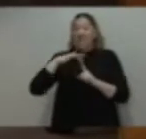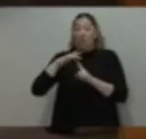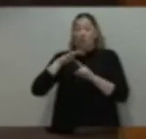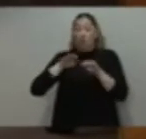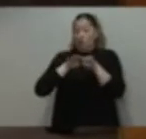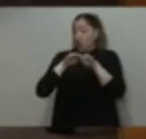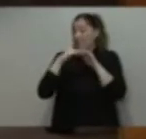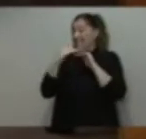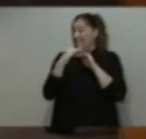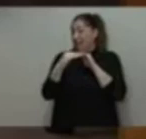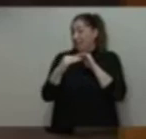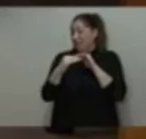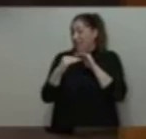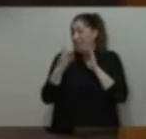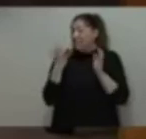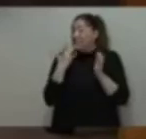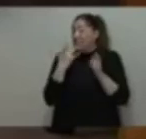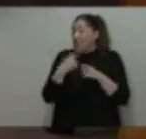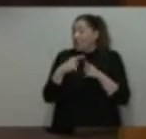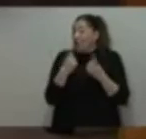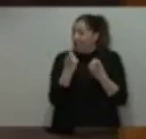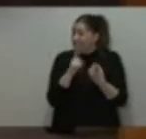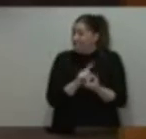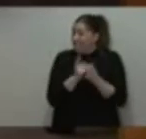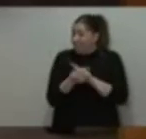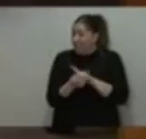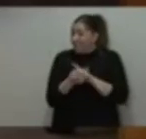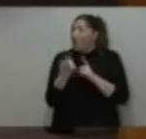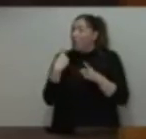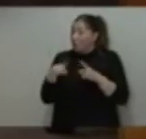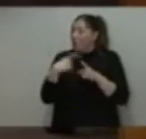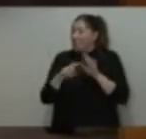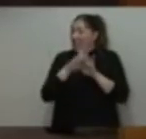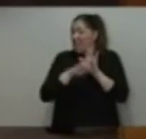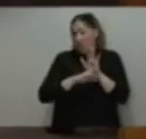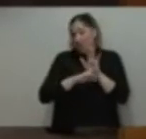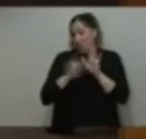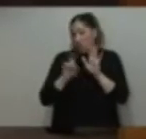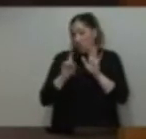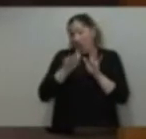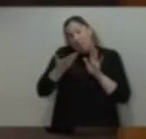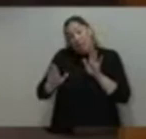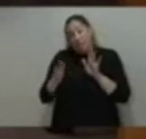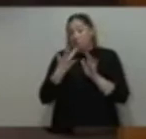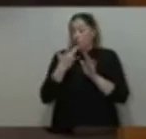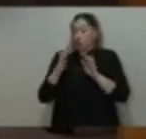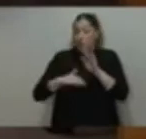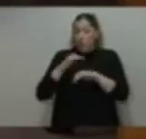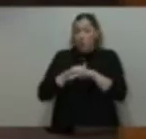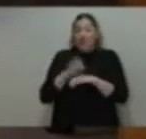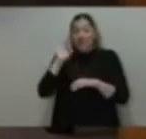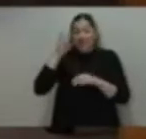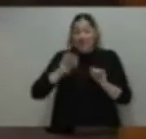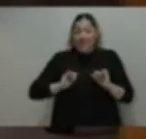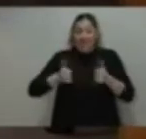falta. Y cuando las cosas hacen falta que cambien, es cuando hay que hacer cosas que no estén en el reglamento. Por ejemplo, cumplir con las iniciativas de